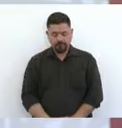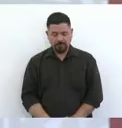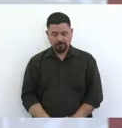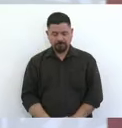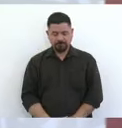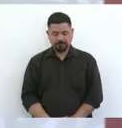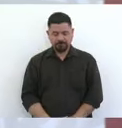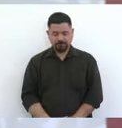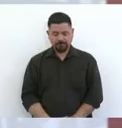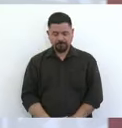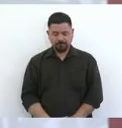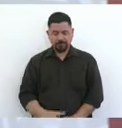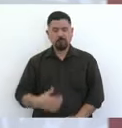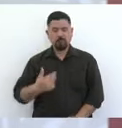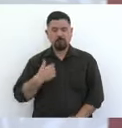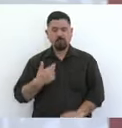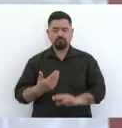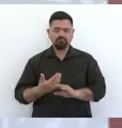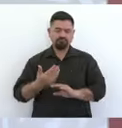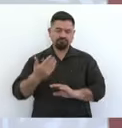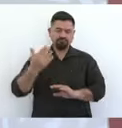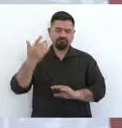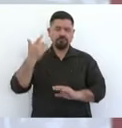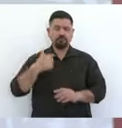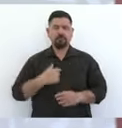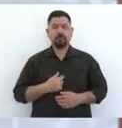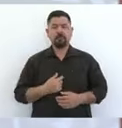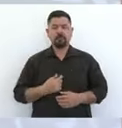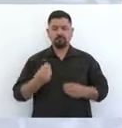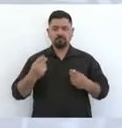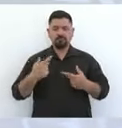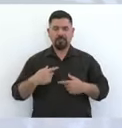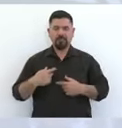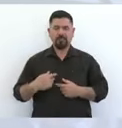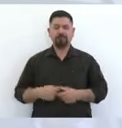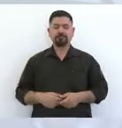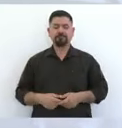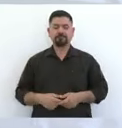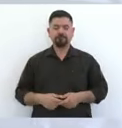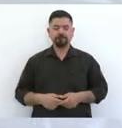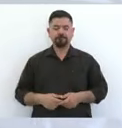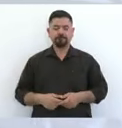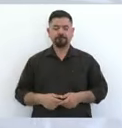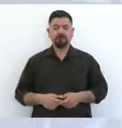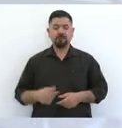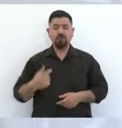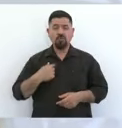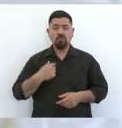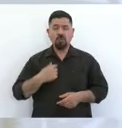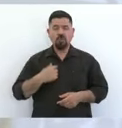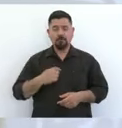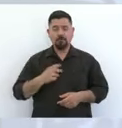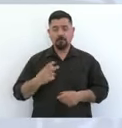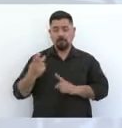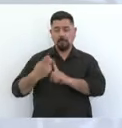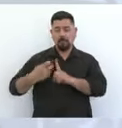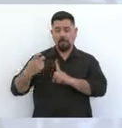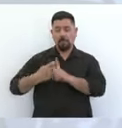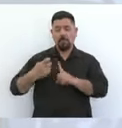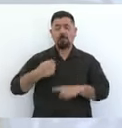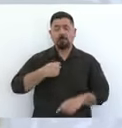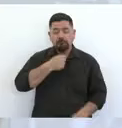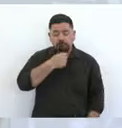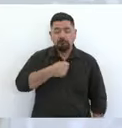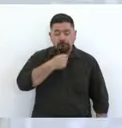cuando me critican de que ya estoy chocheando,